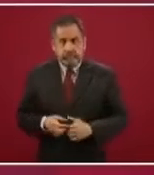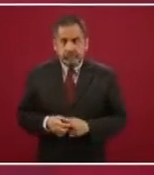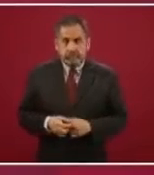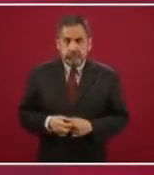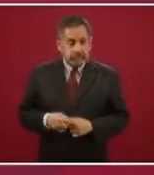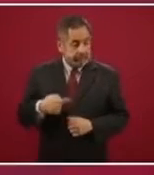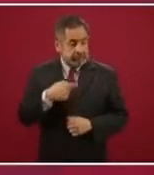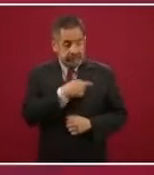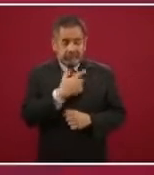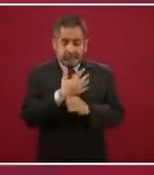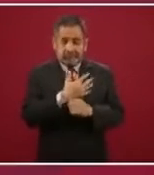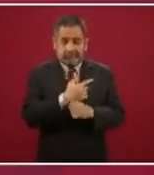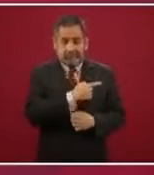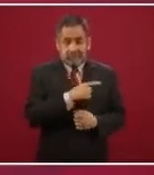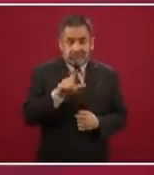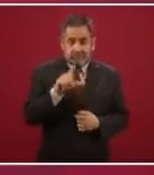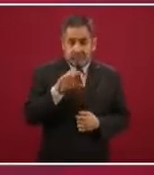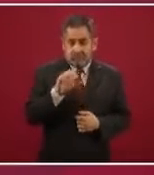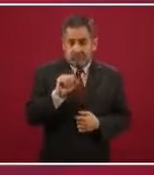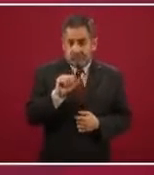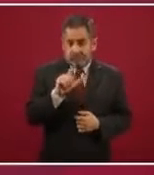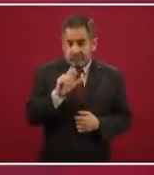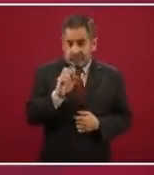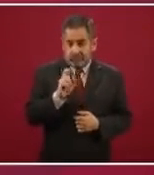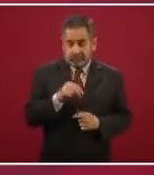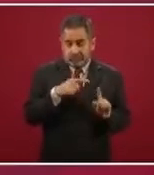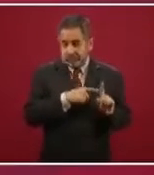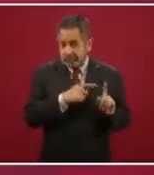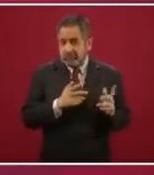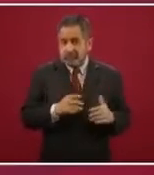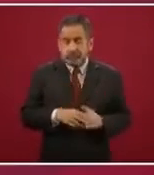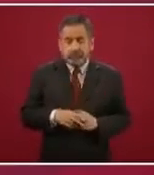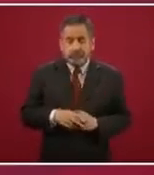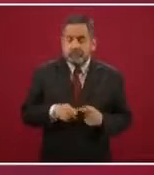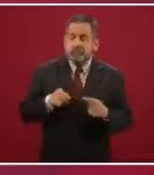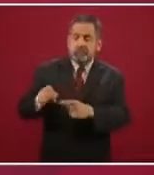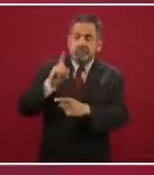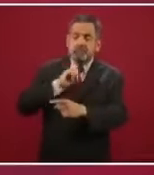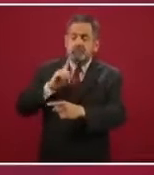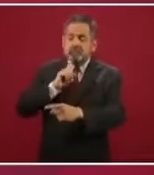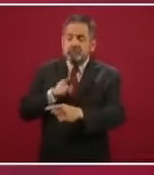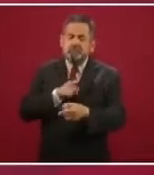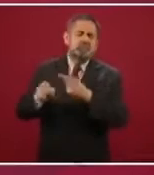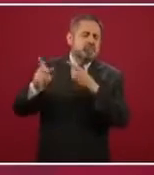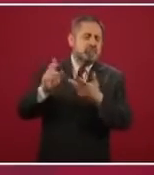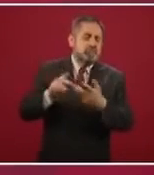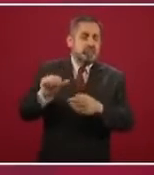nada más por ser mujer. Estoy hablando de el